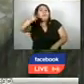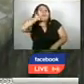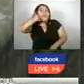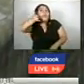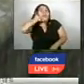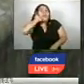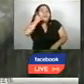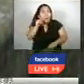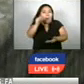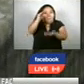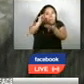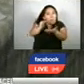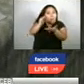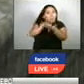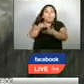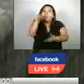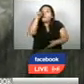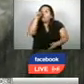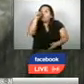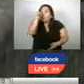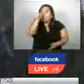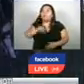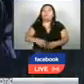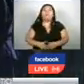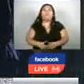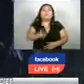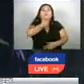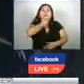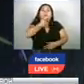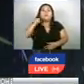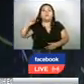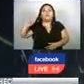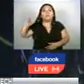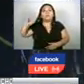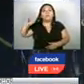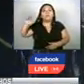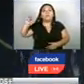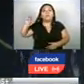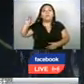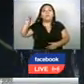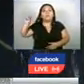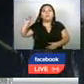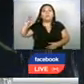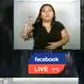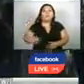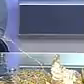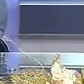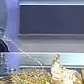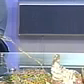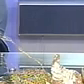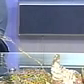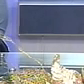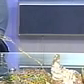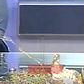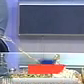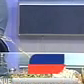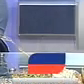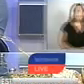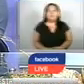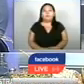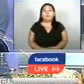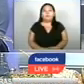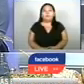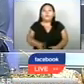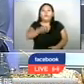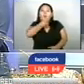y media libra de droga. Un reporte de Iliana Leiva para Noticiero Hechos. Así es, contarles que